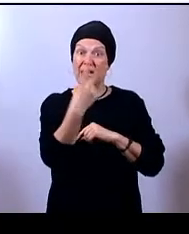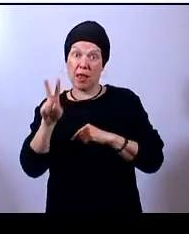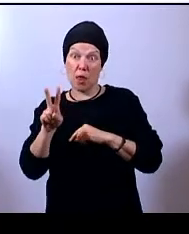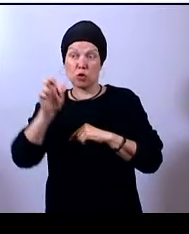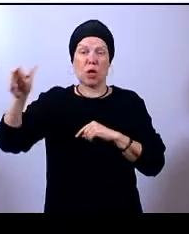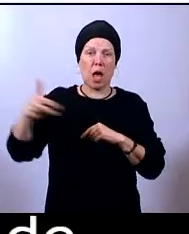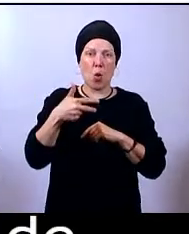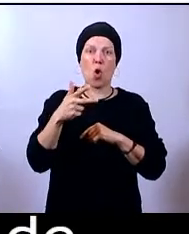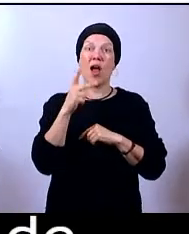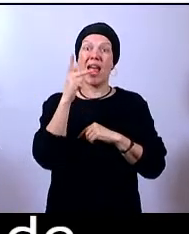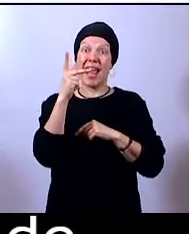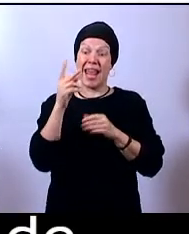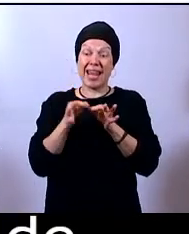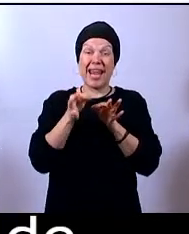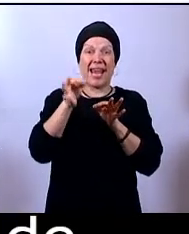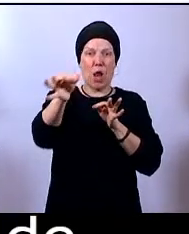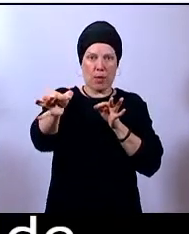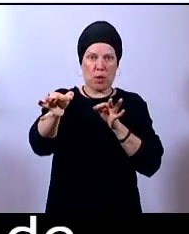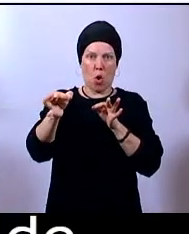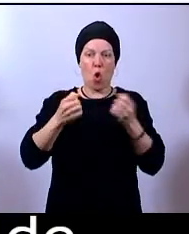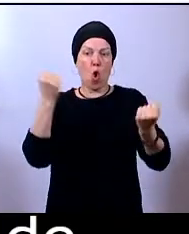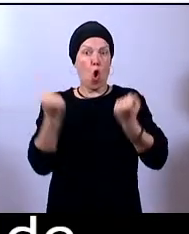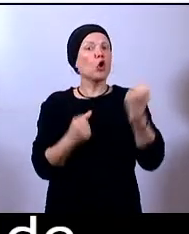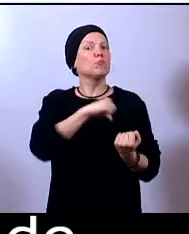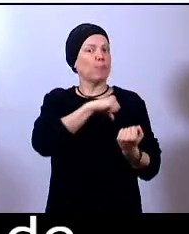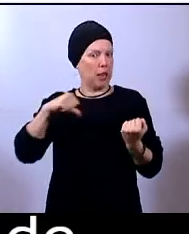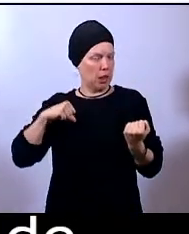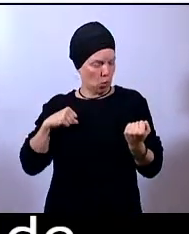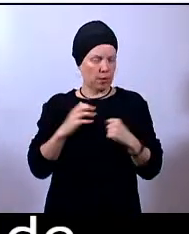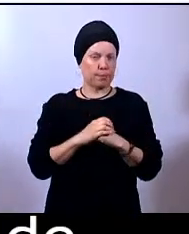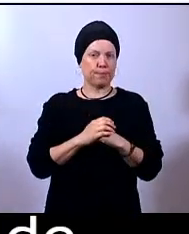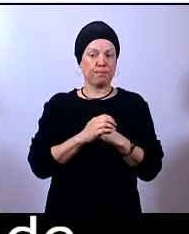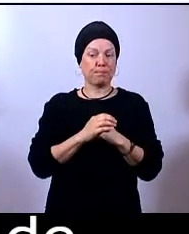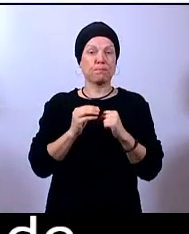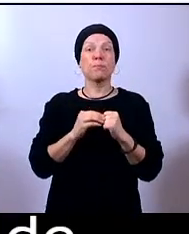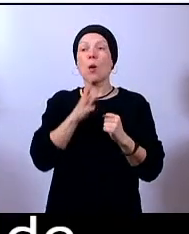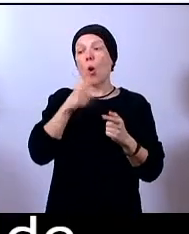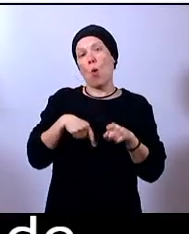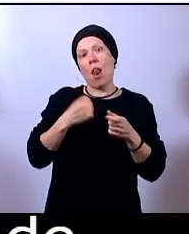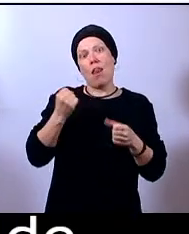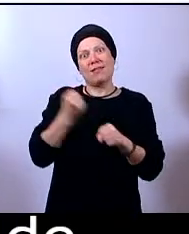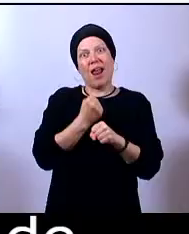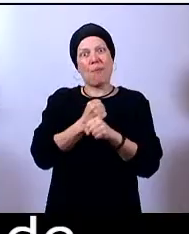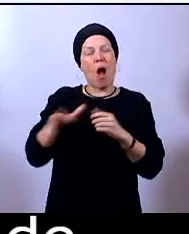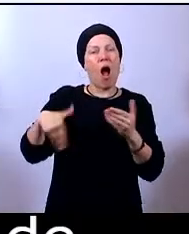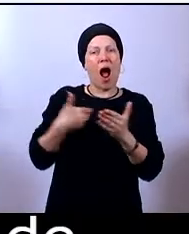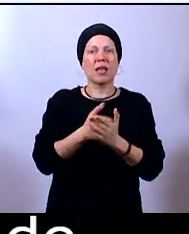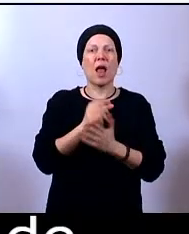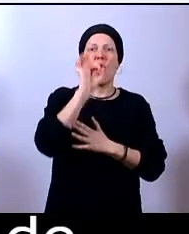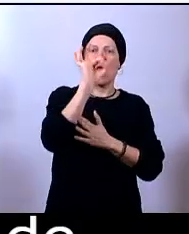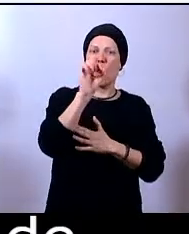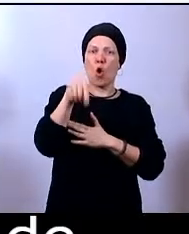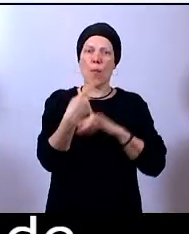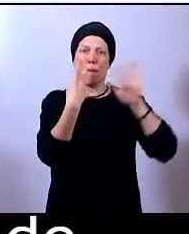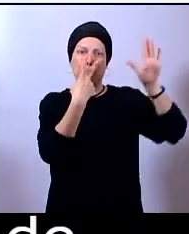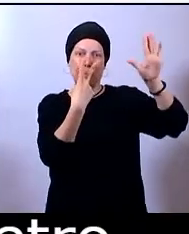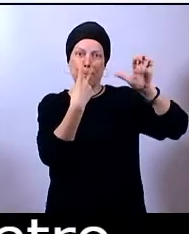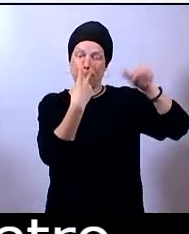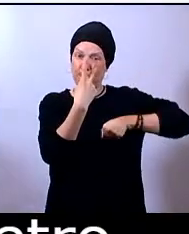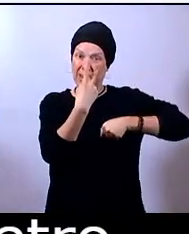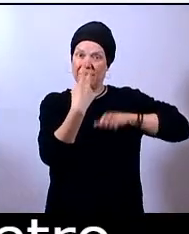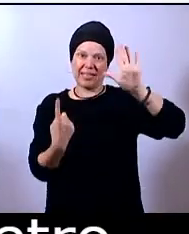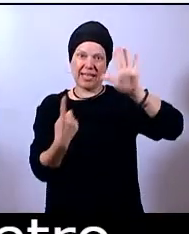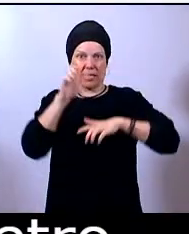euros por kilómetro recorrido en vehículo particular por comisión de servicio hasta los 0,26 euros. Es